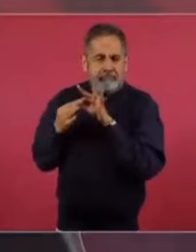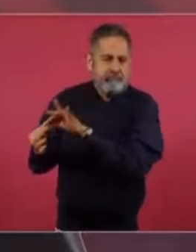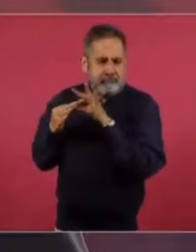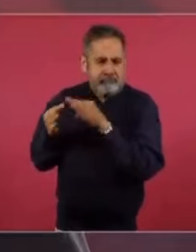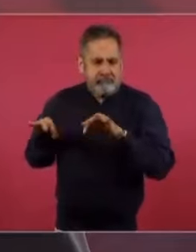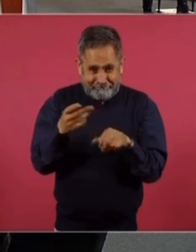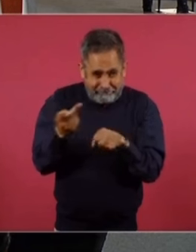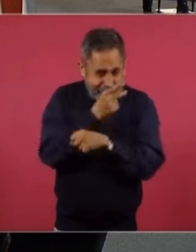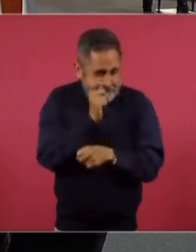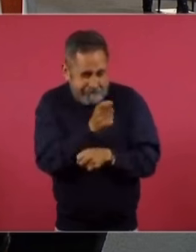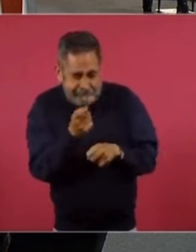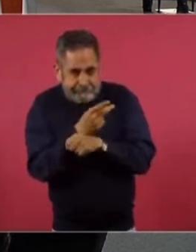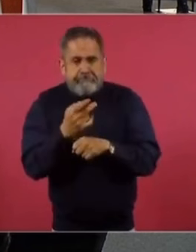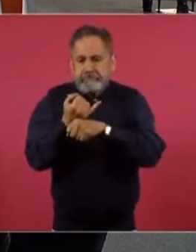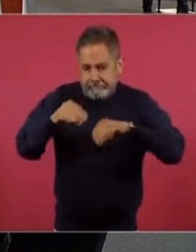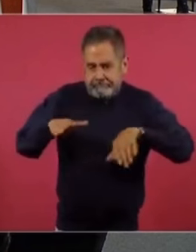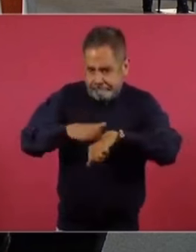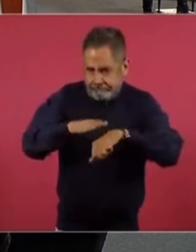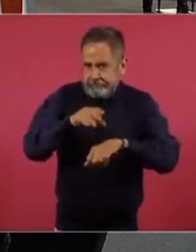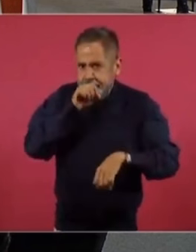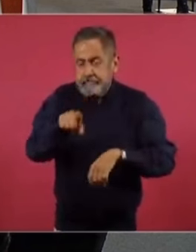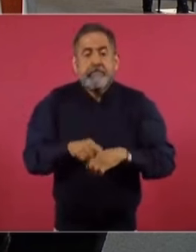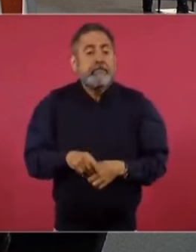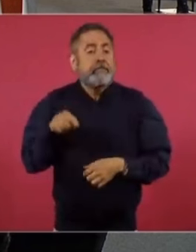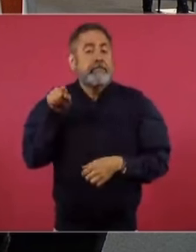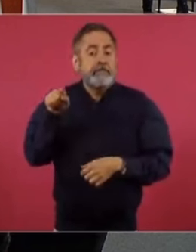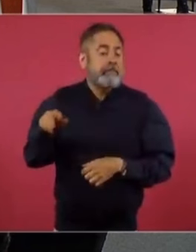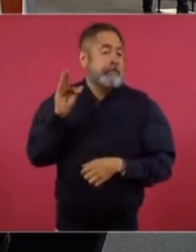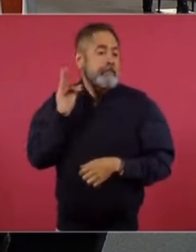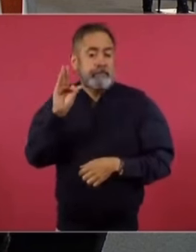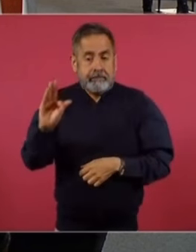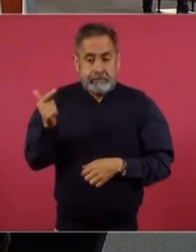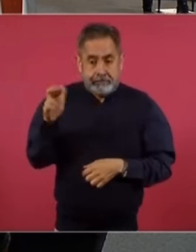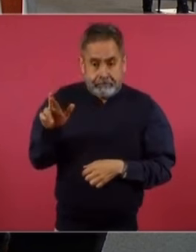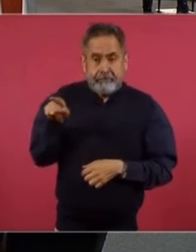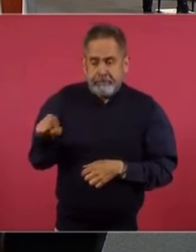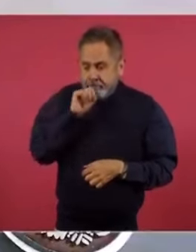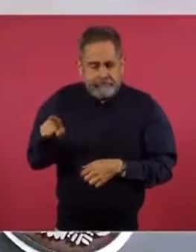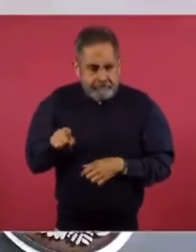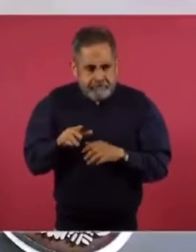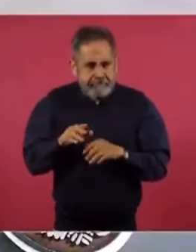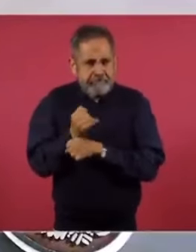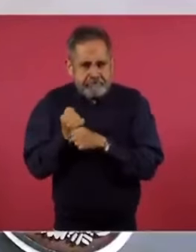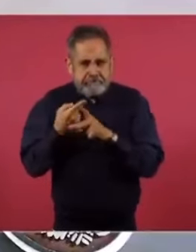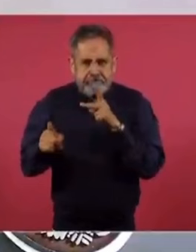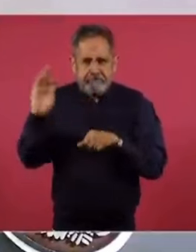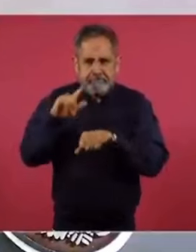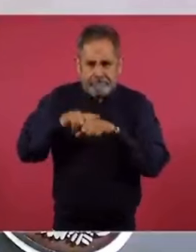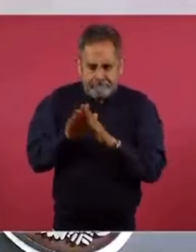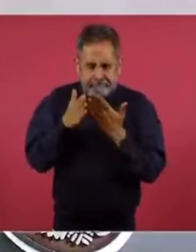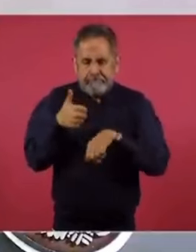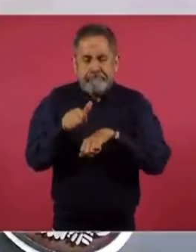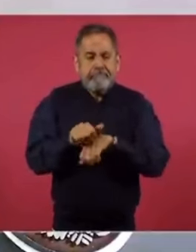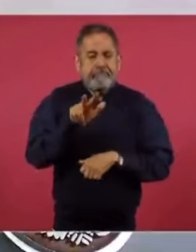colaboración regular. Se informa también que la Fiscalía General de la República abrió la carpeta federal